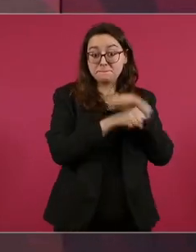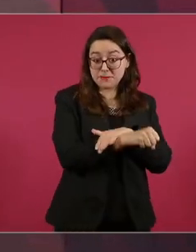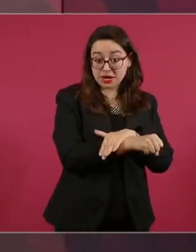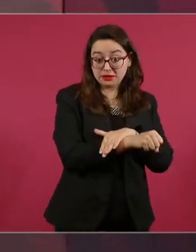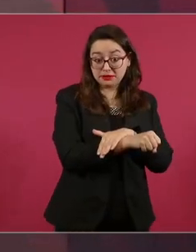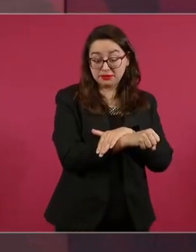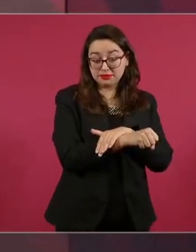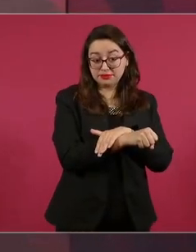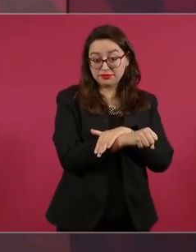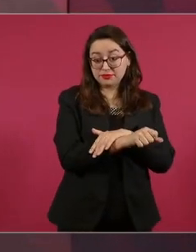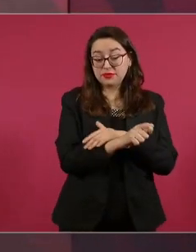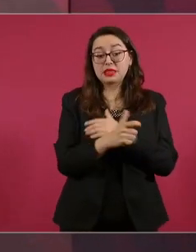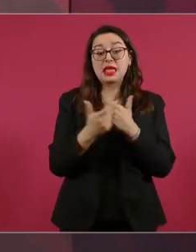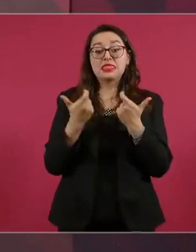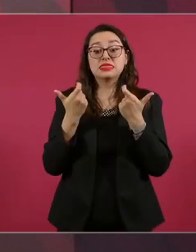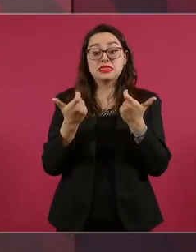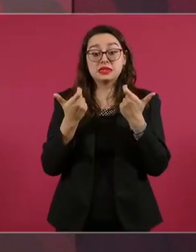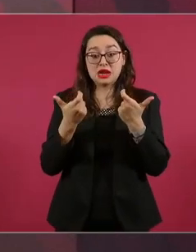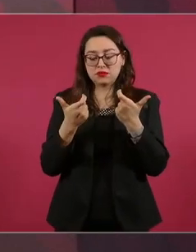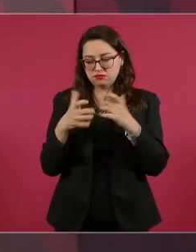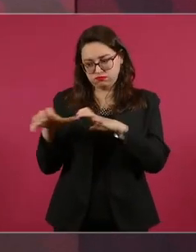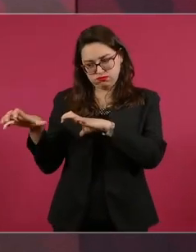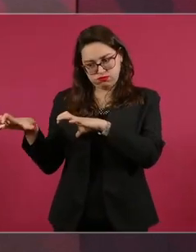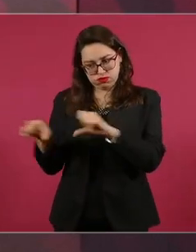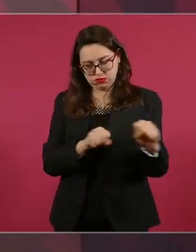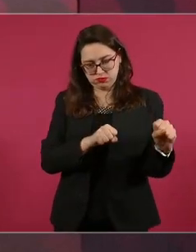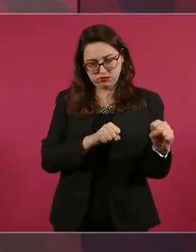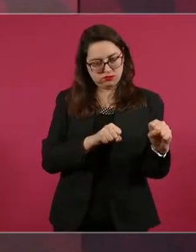le confiscan el dinero